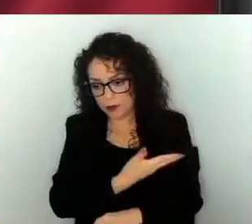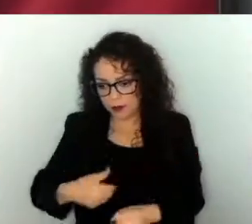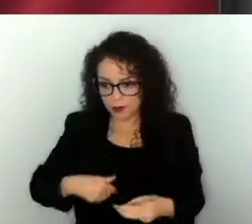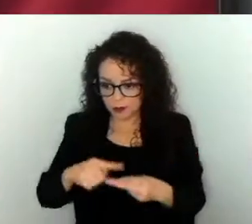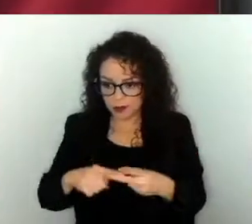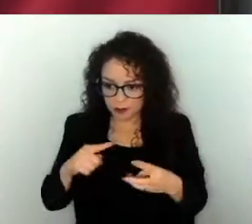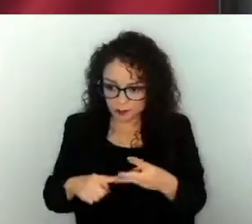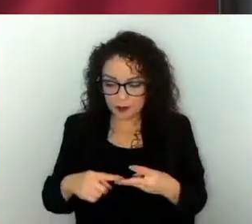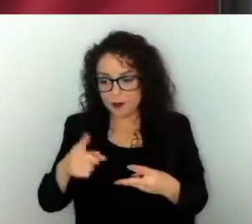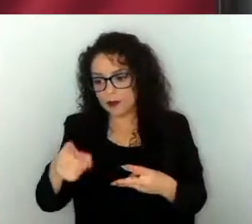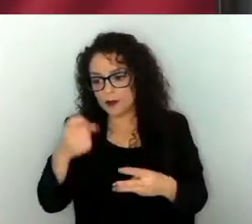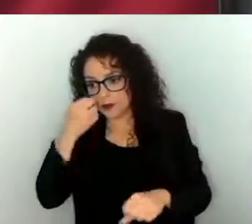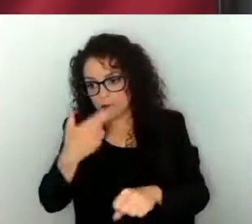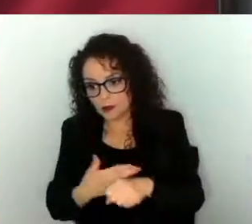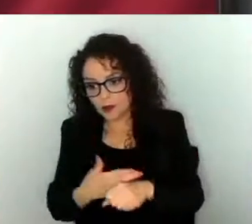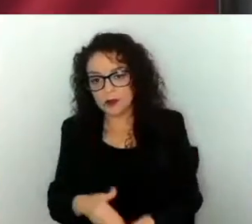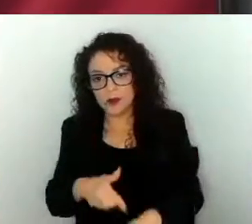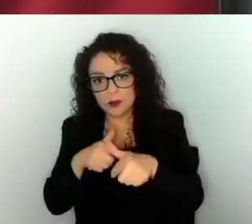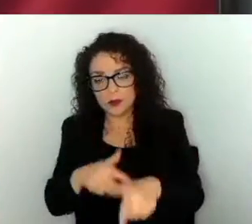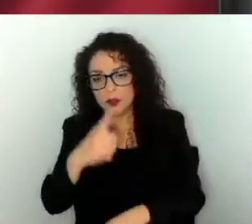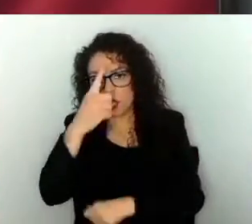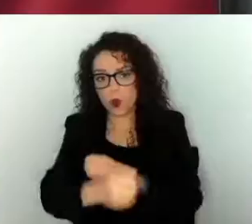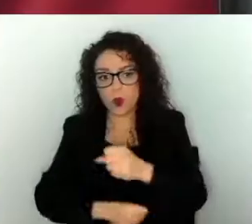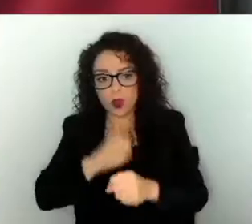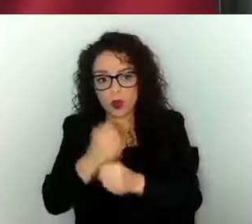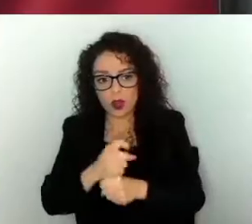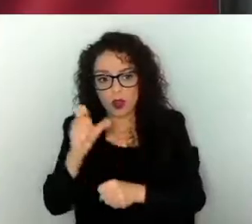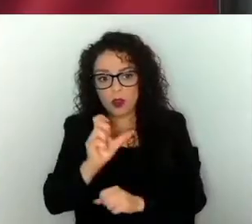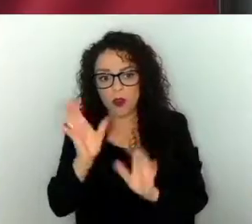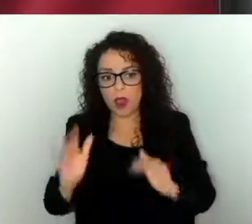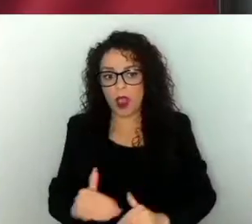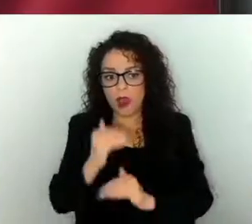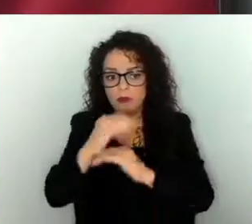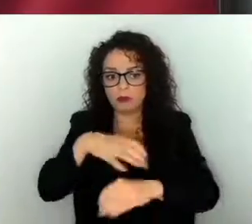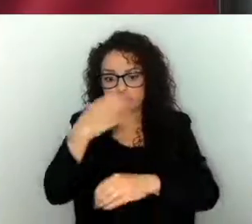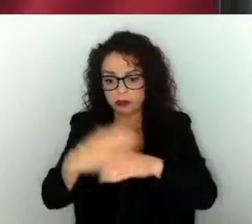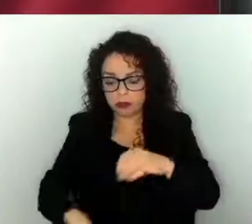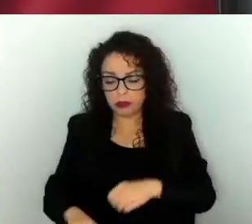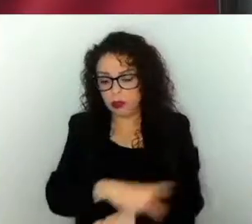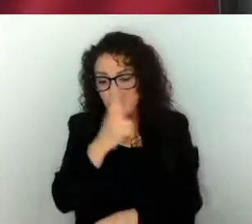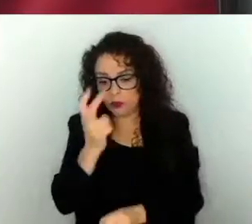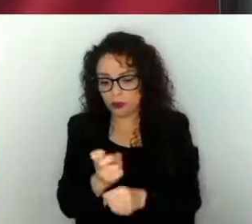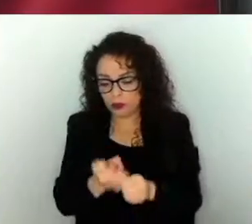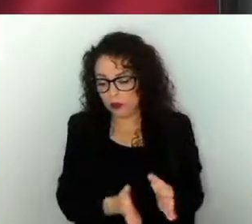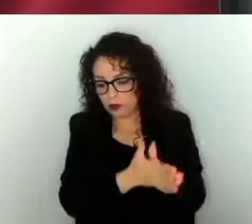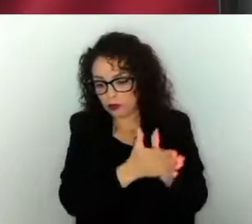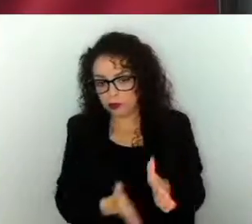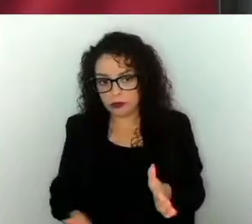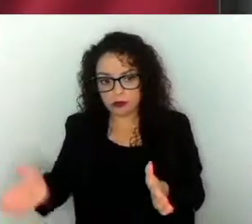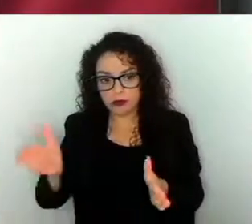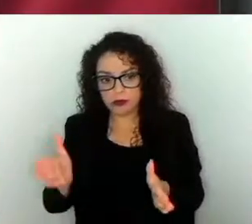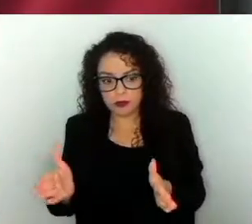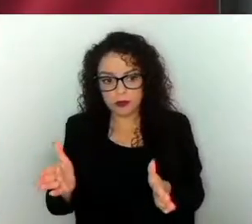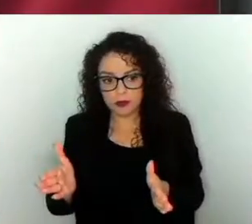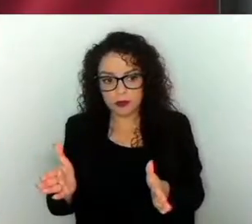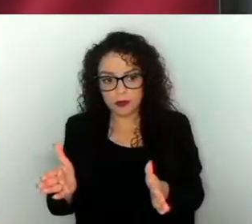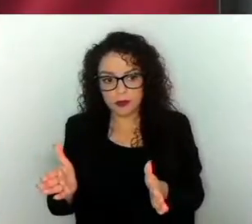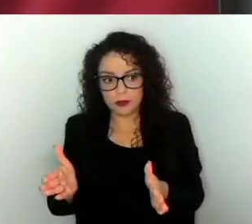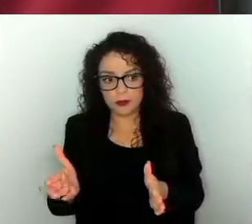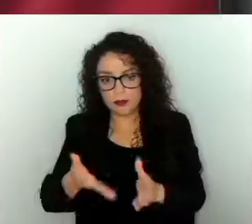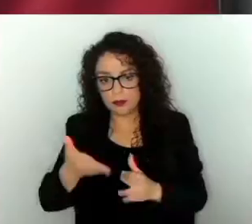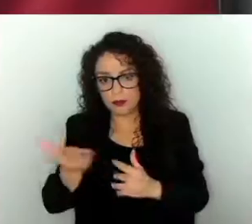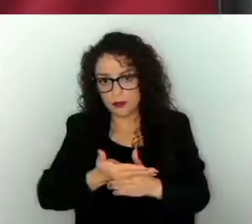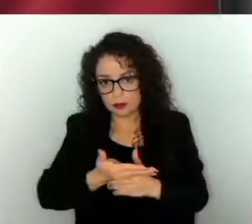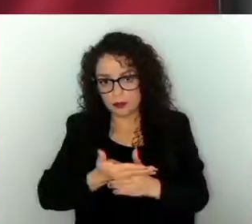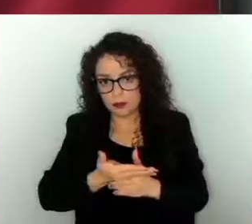durarán 1 año, al término del cual la Asamblea elegirá en la segunda sesión ordinaria del primer periodo de sesiones del año